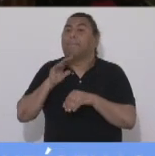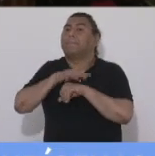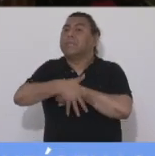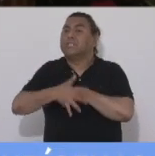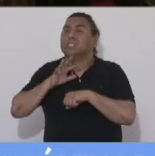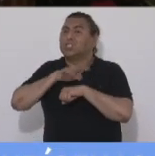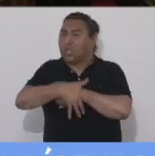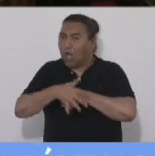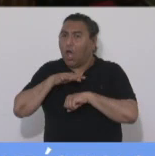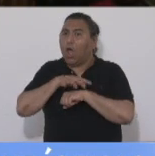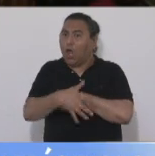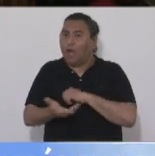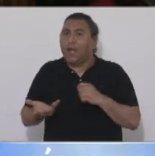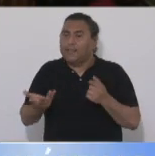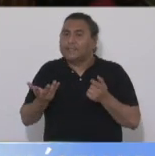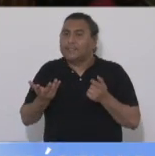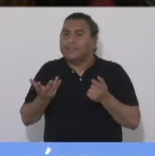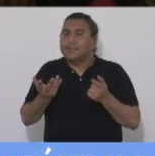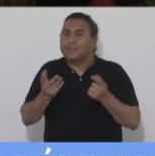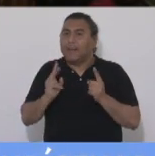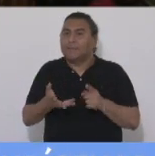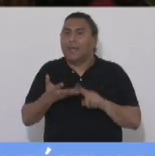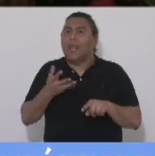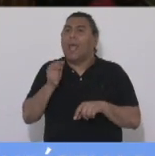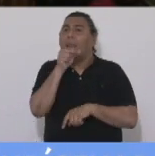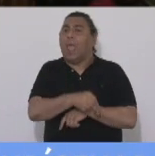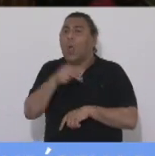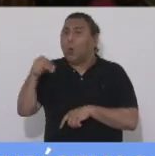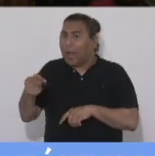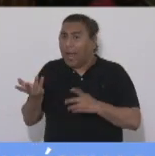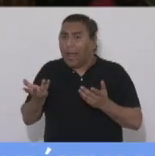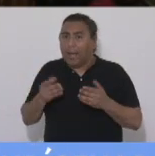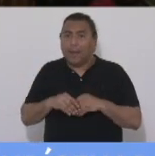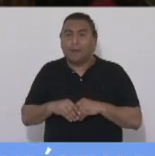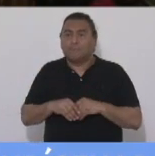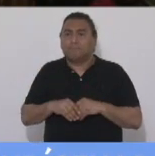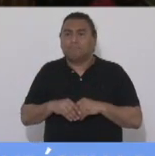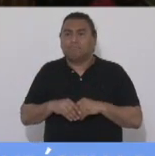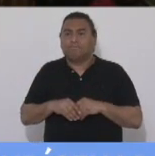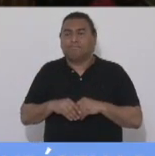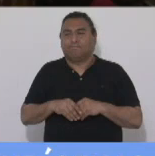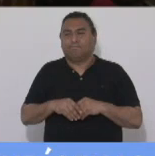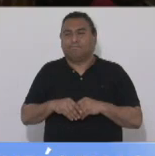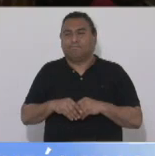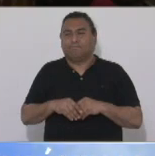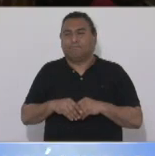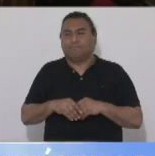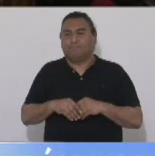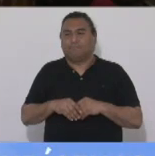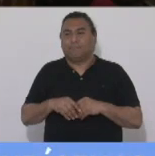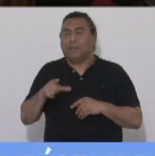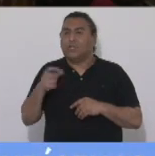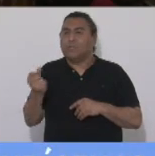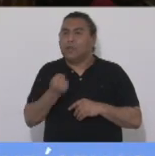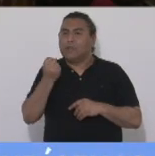Misiones, es el caso de Neuquén. Y lo importante es que estos